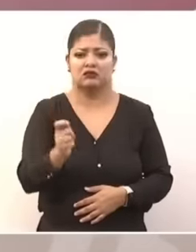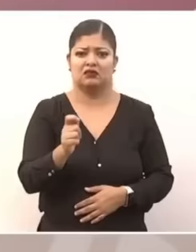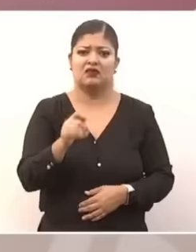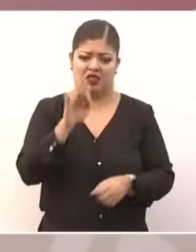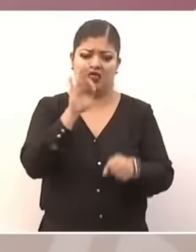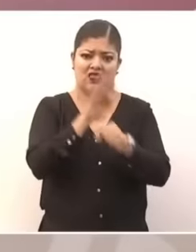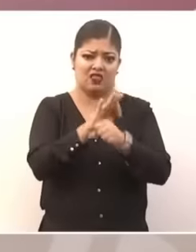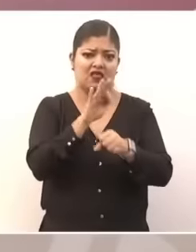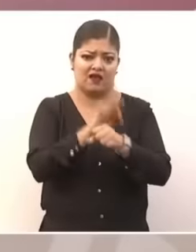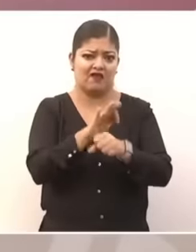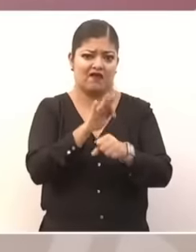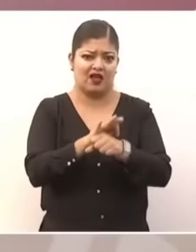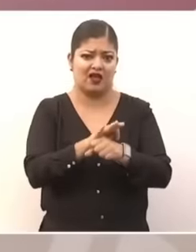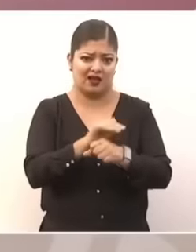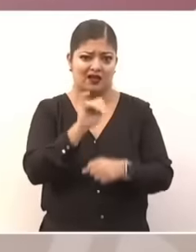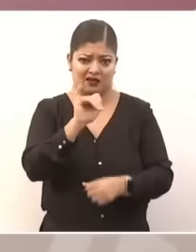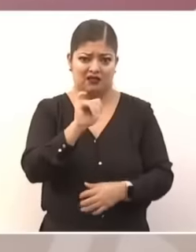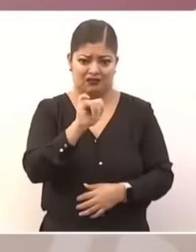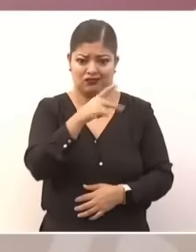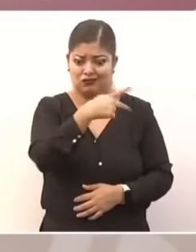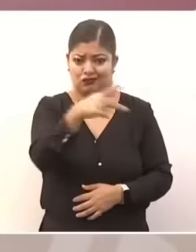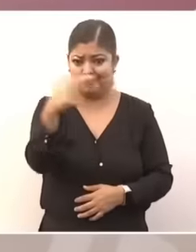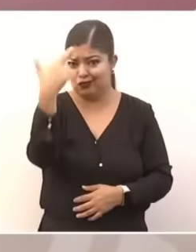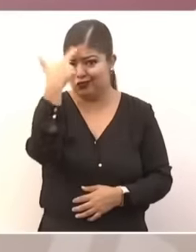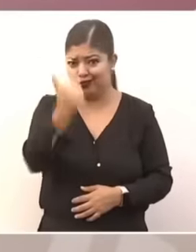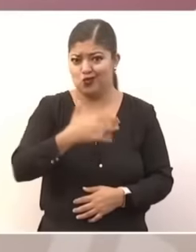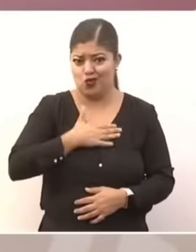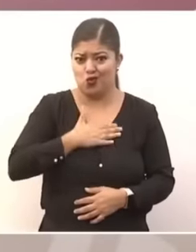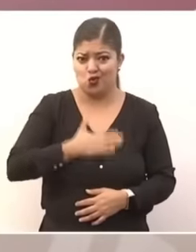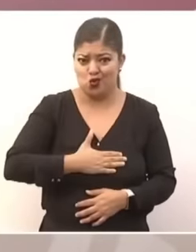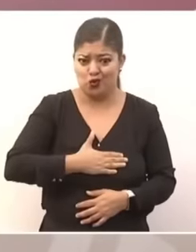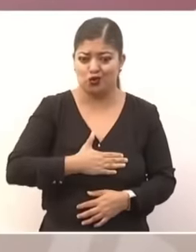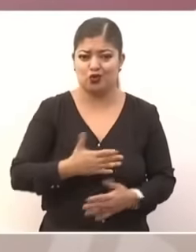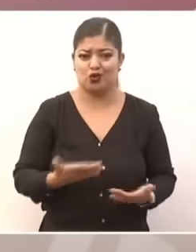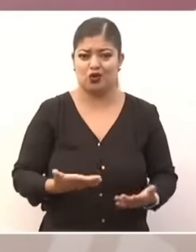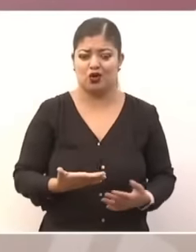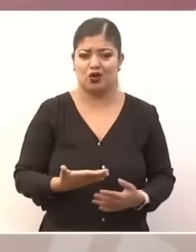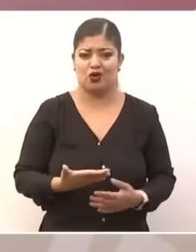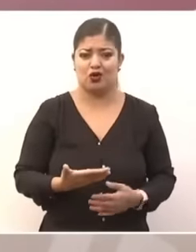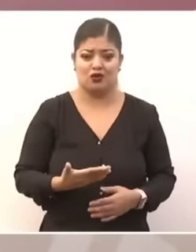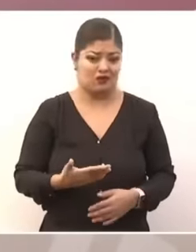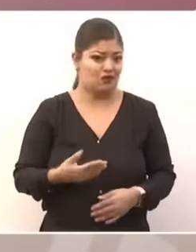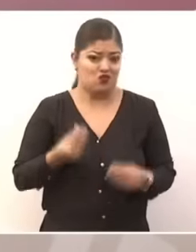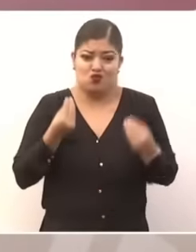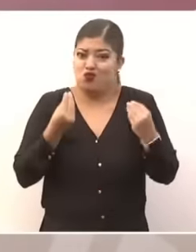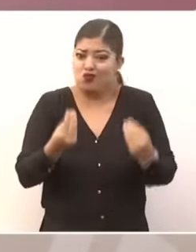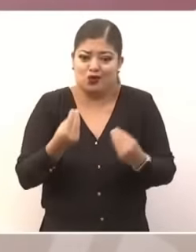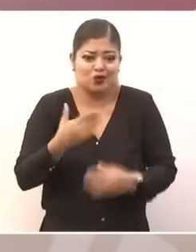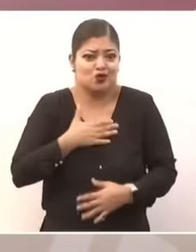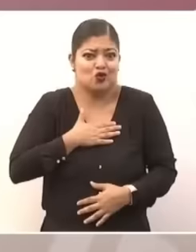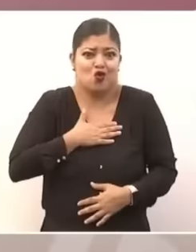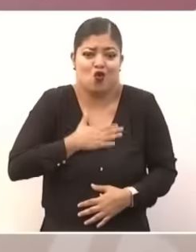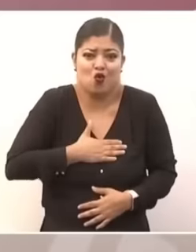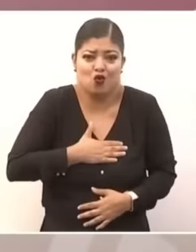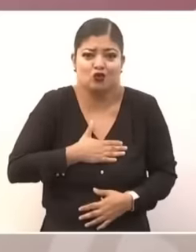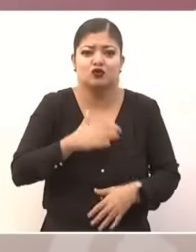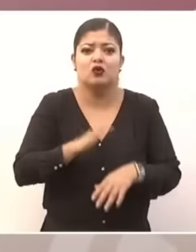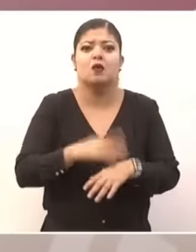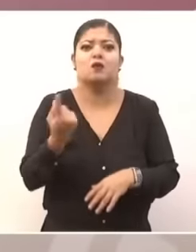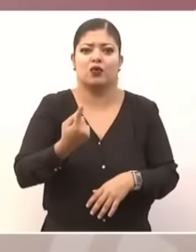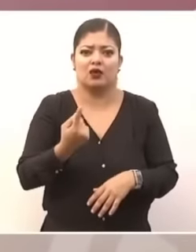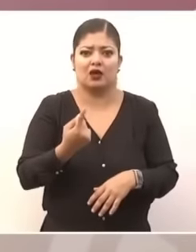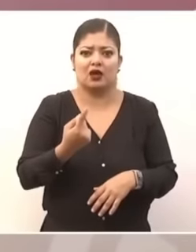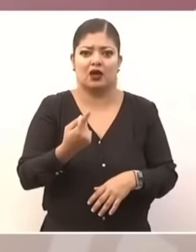causa muy justa, mucho muy justa, porque pues era la